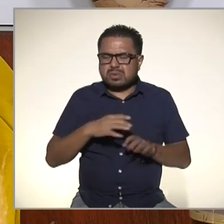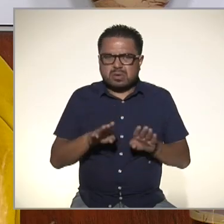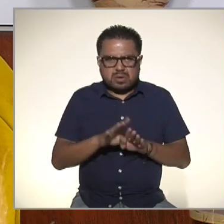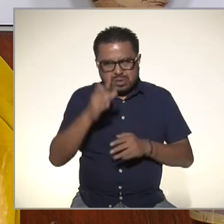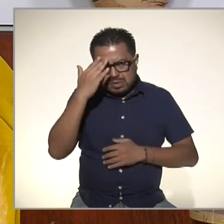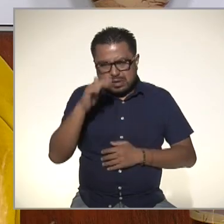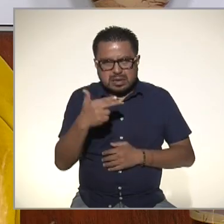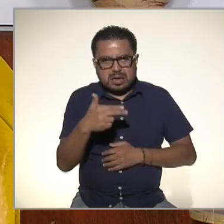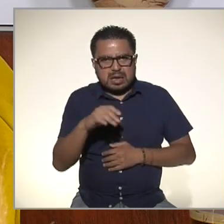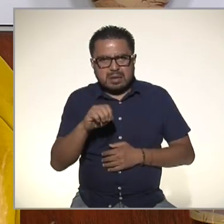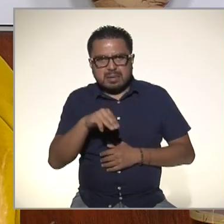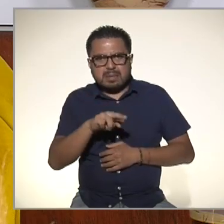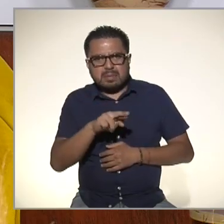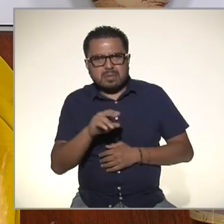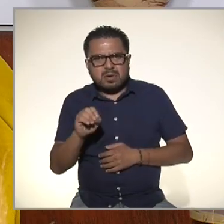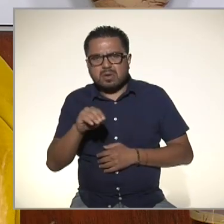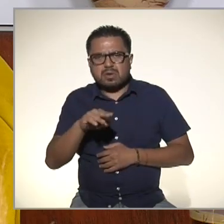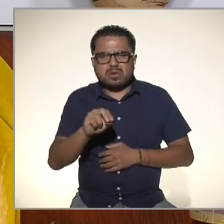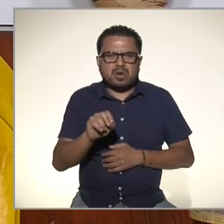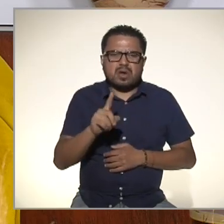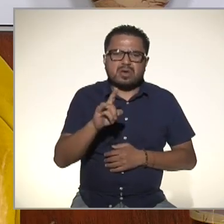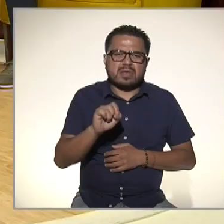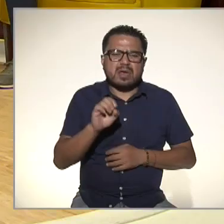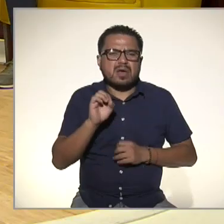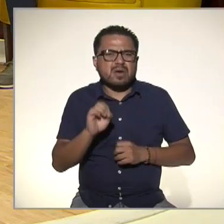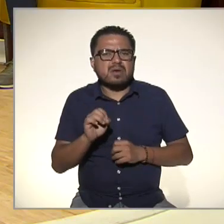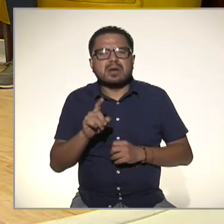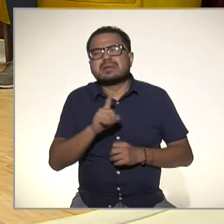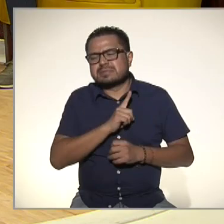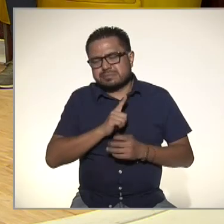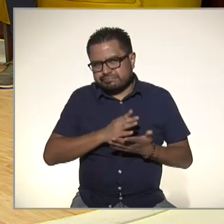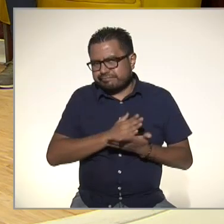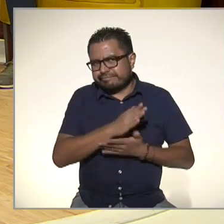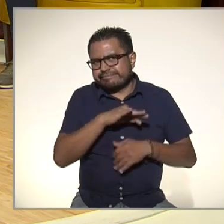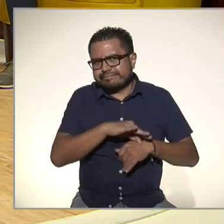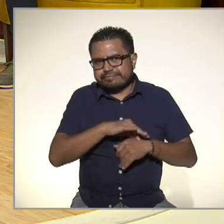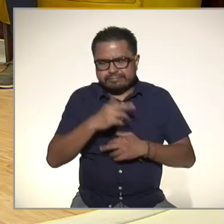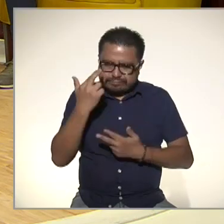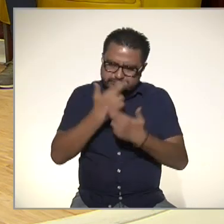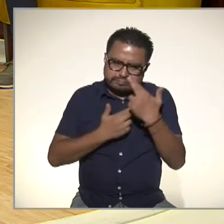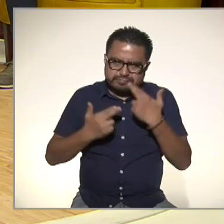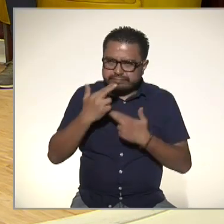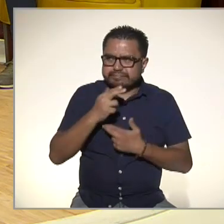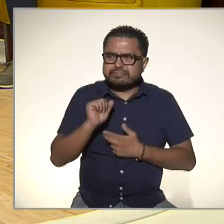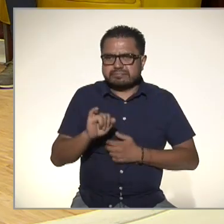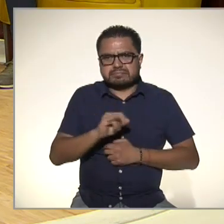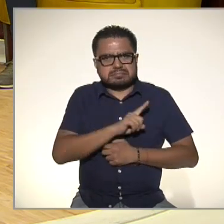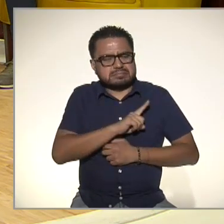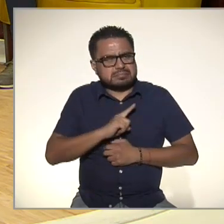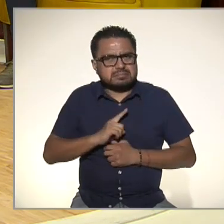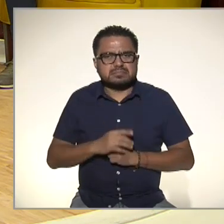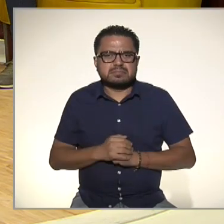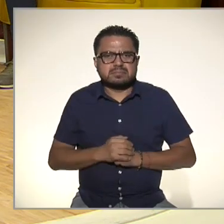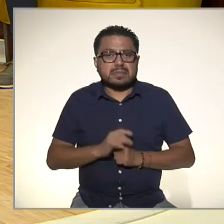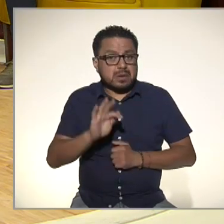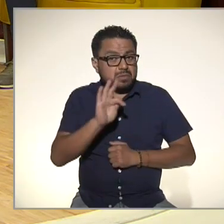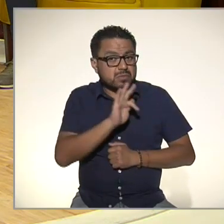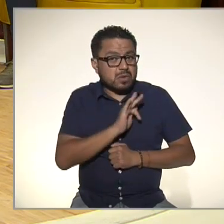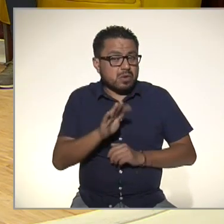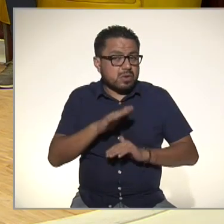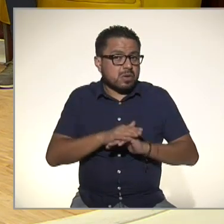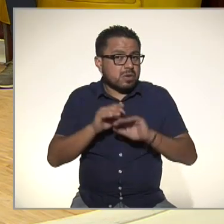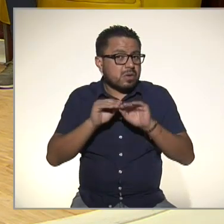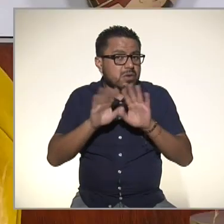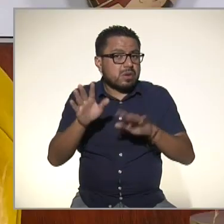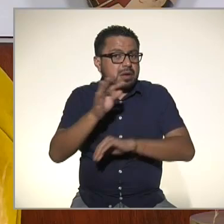hemorroides o una infección de transmisión sexual? Pues hay que acudir al médico para revisarse. Definitivamente. Si pudiéramos aclarar sobre